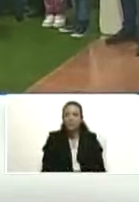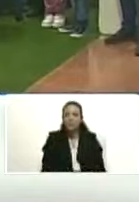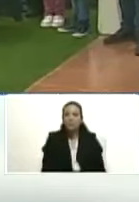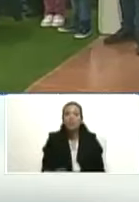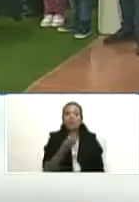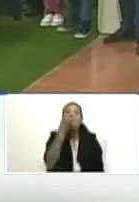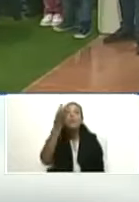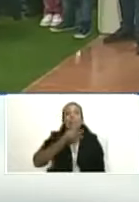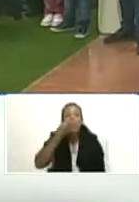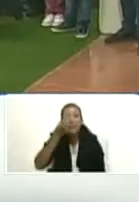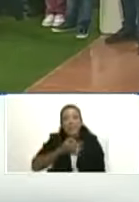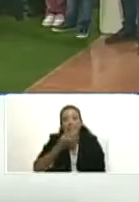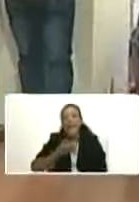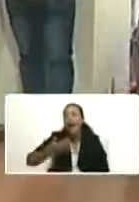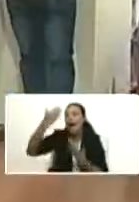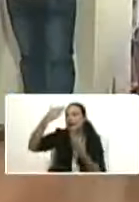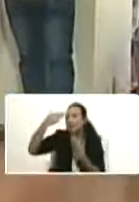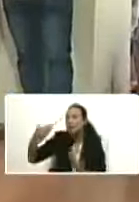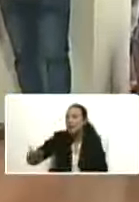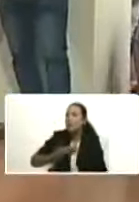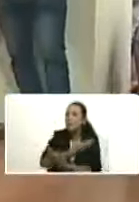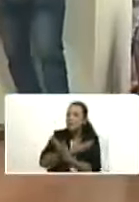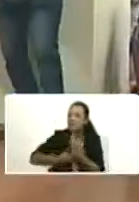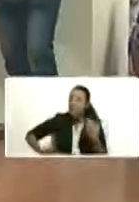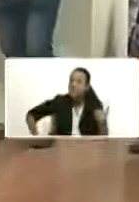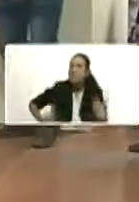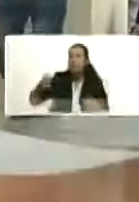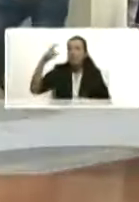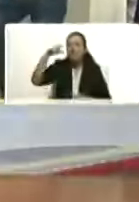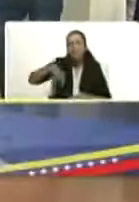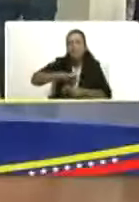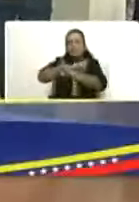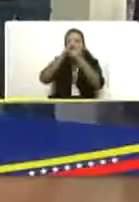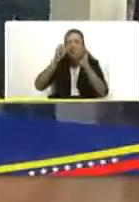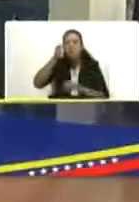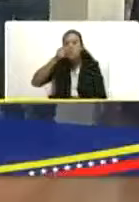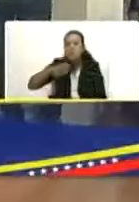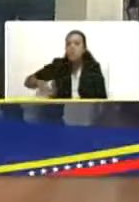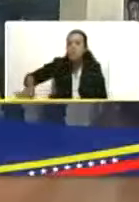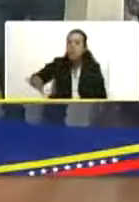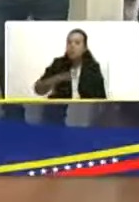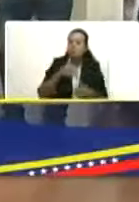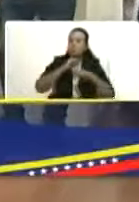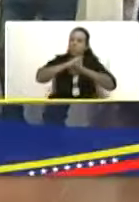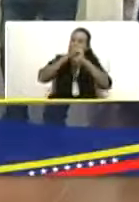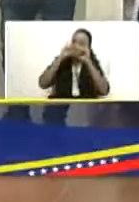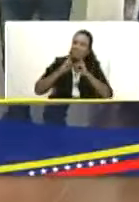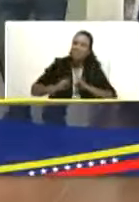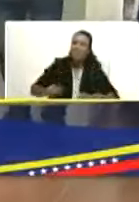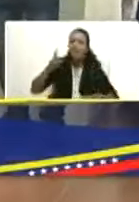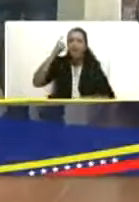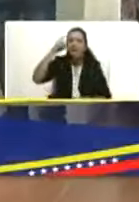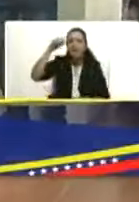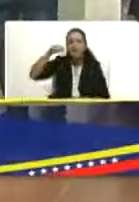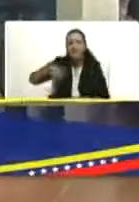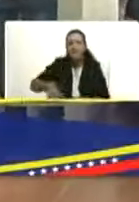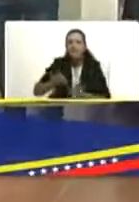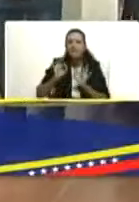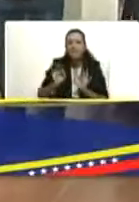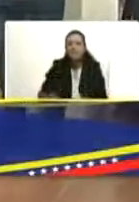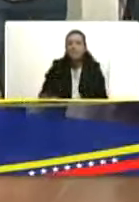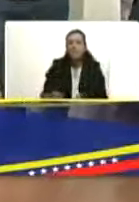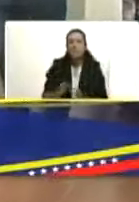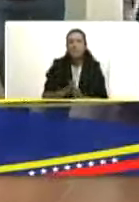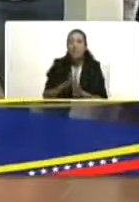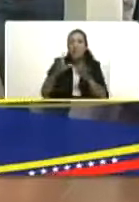Buenas tardes, mi comandante en jefe. Aquí estamos feliz, porque el pueblo está feliz. Y aquí, en